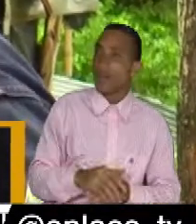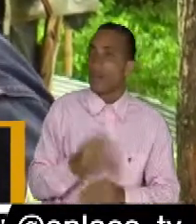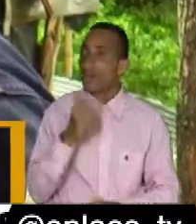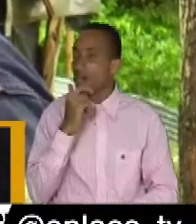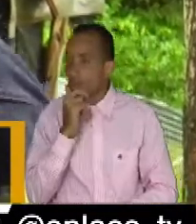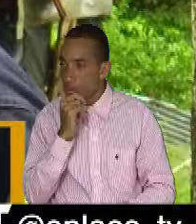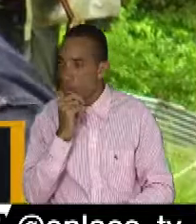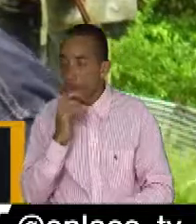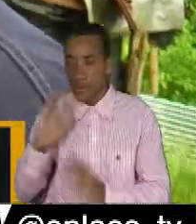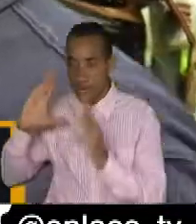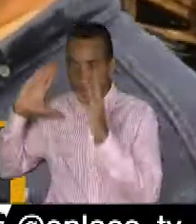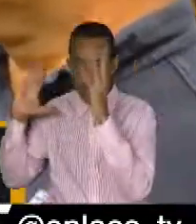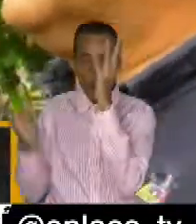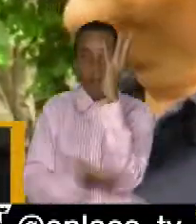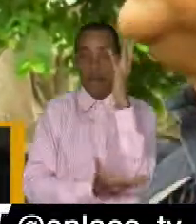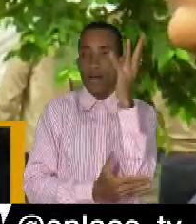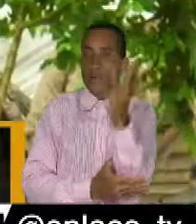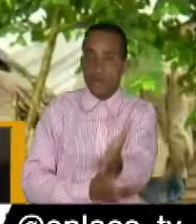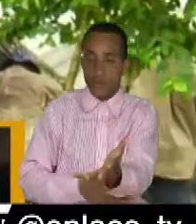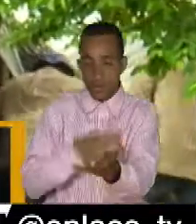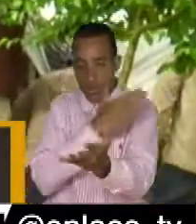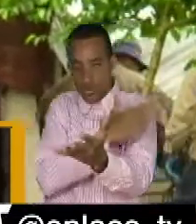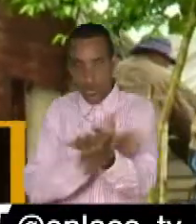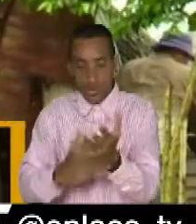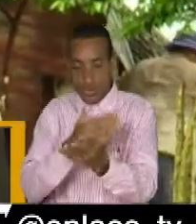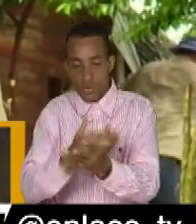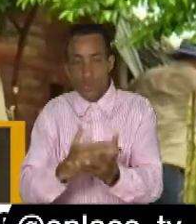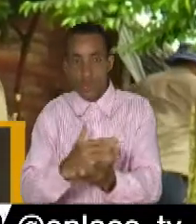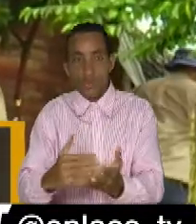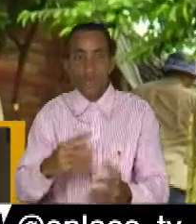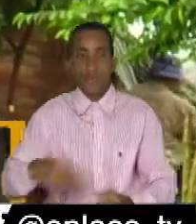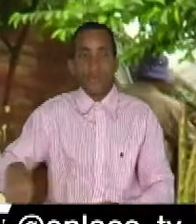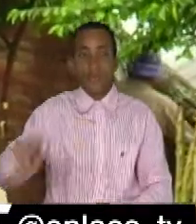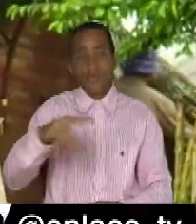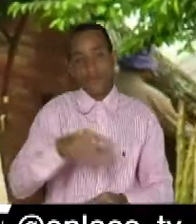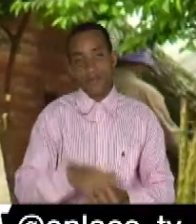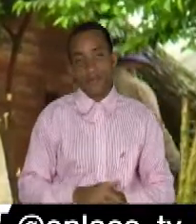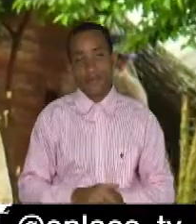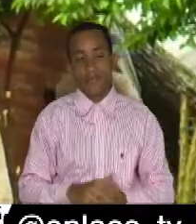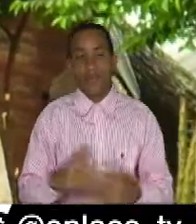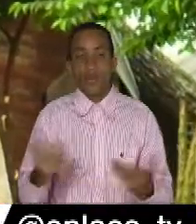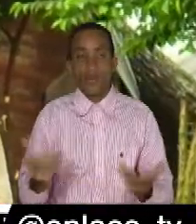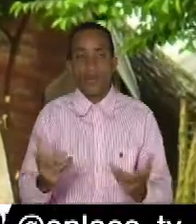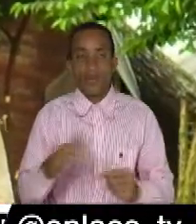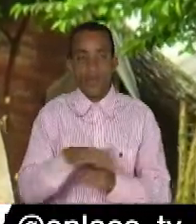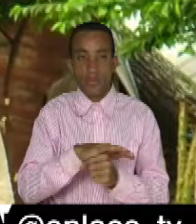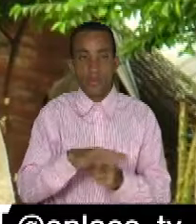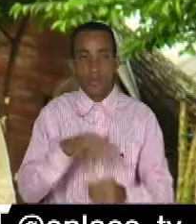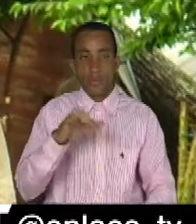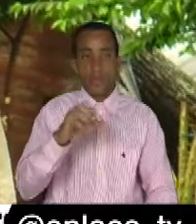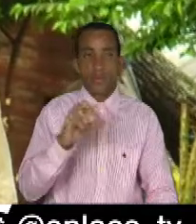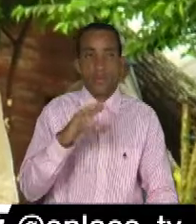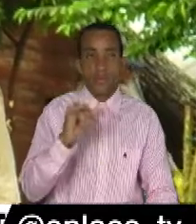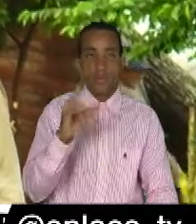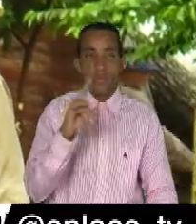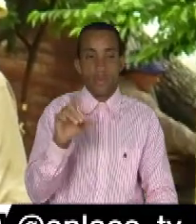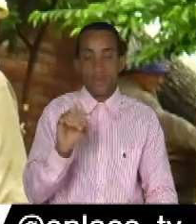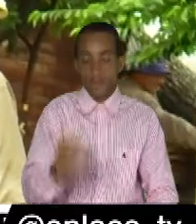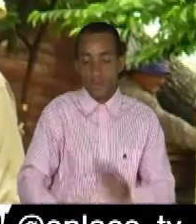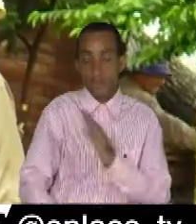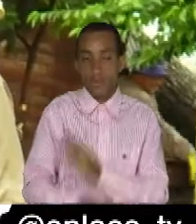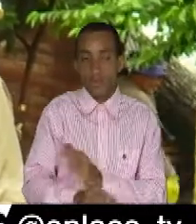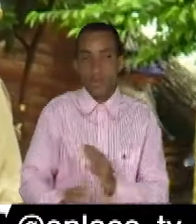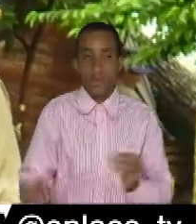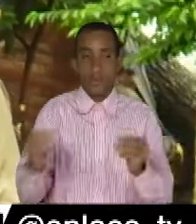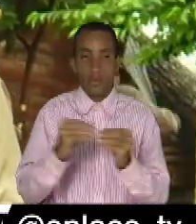labor. Johnson Pavón, entonces la situación que se presenta a esta hora en el barrio El Paraíso con la afectación de dos viviendas. Continúen ustedes con más información en